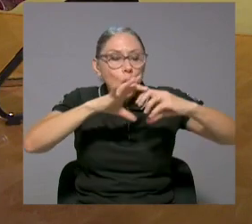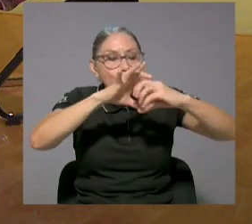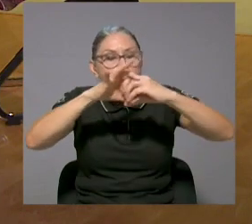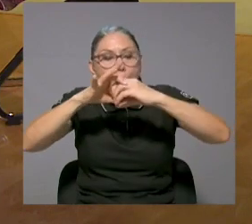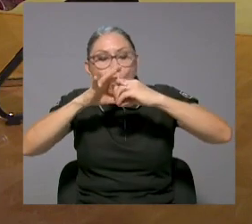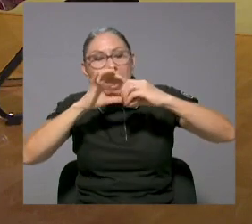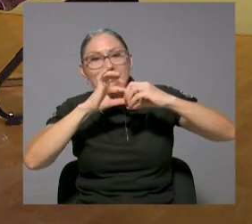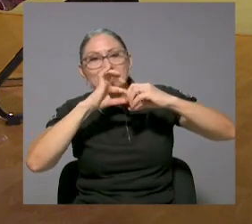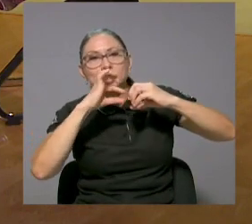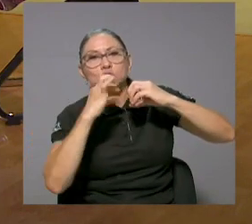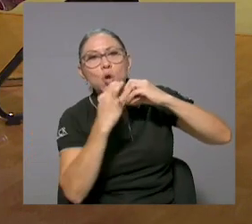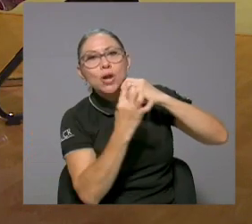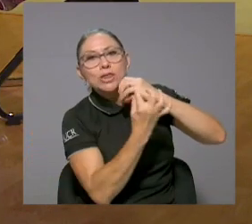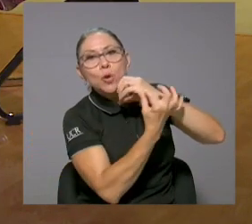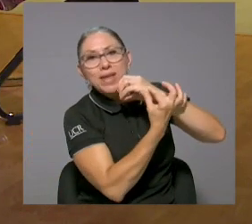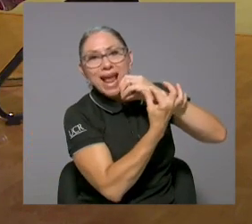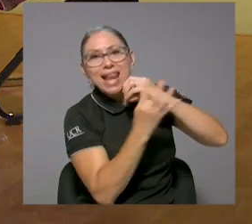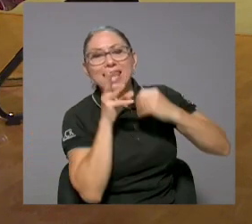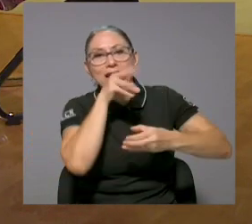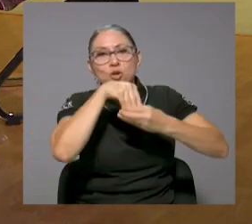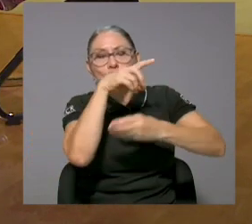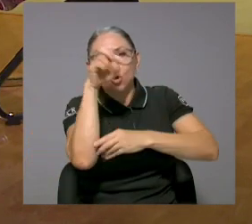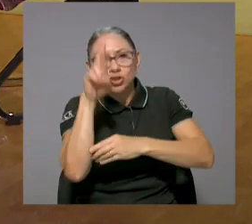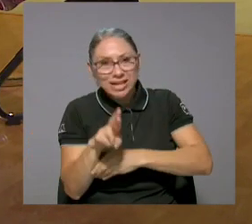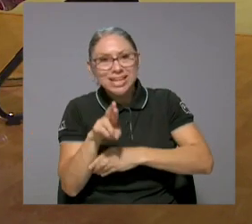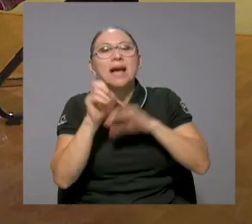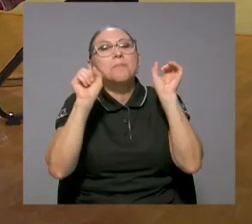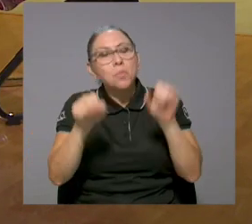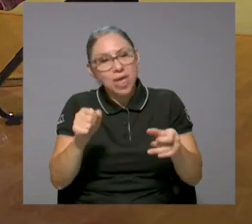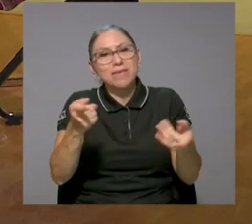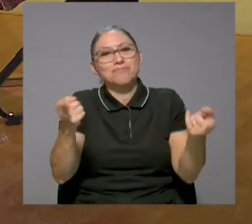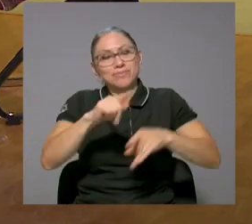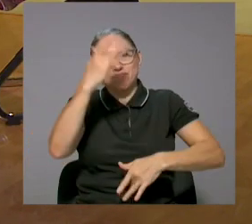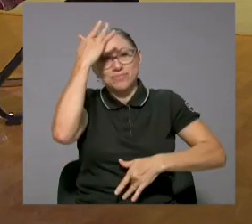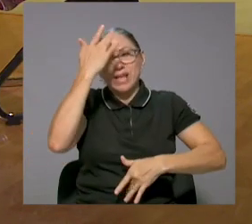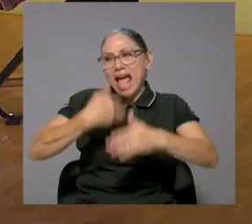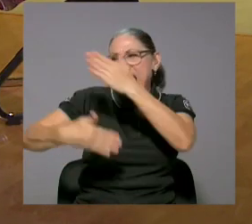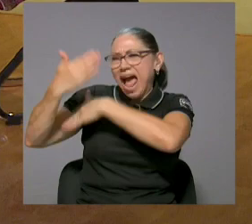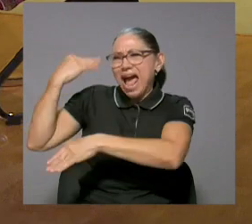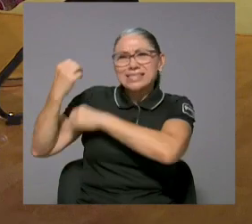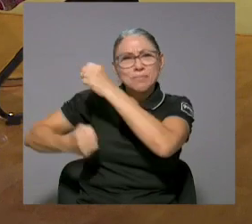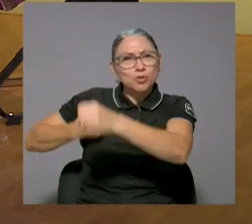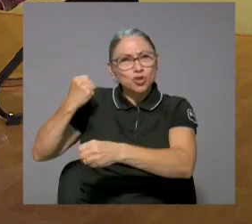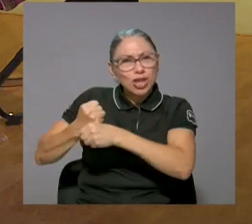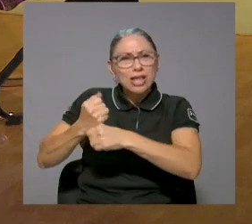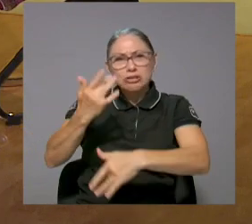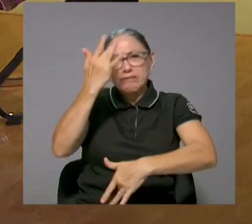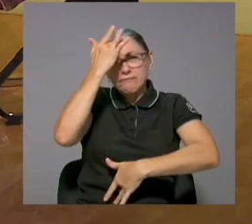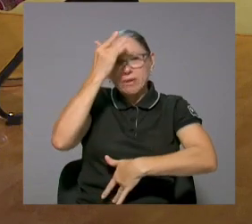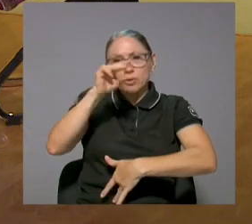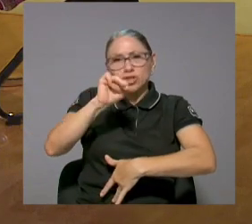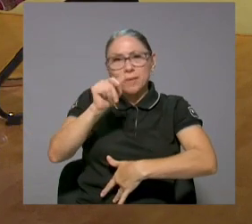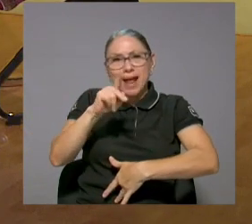está expuesta a los casos. Hace muchos años la cantidad de casos en el país era muy baja, sin